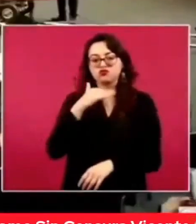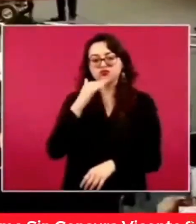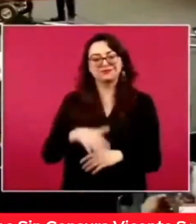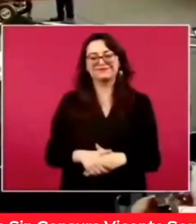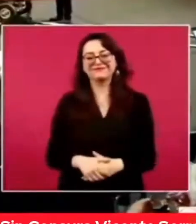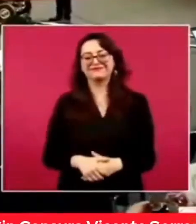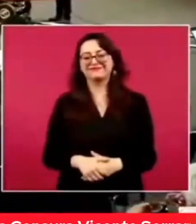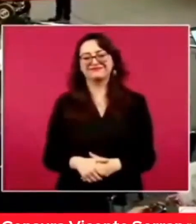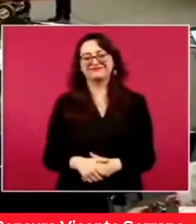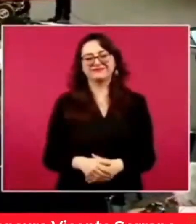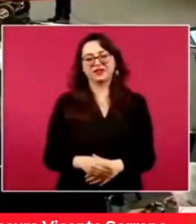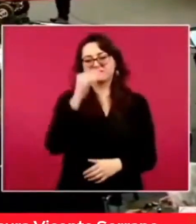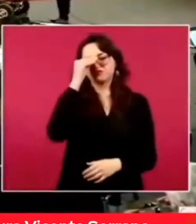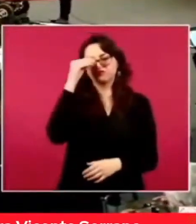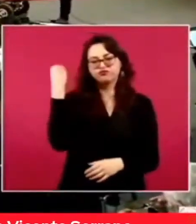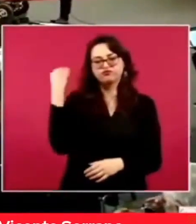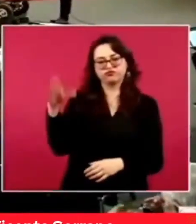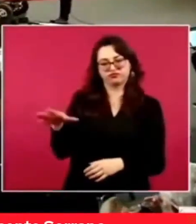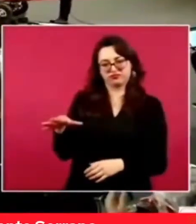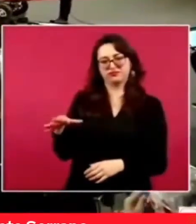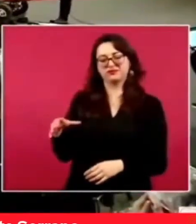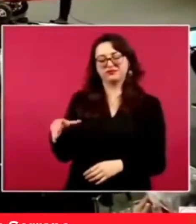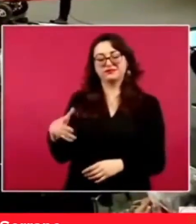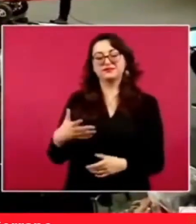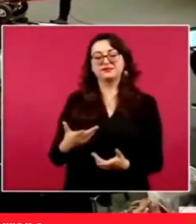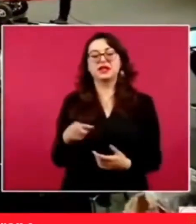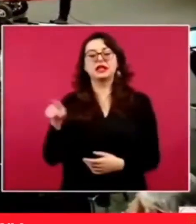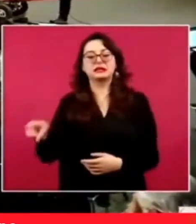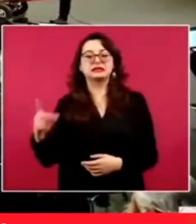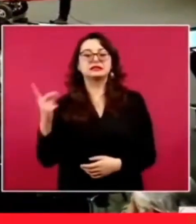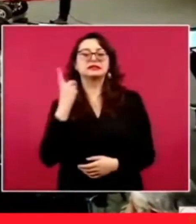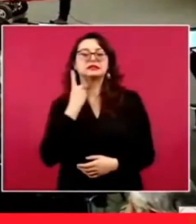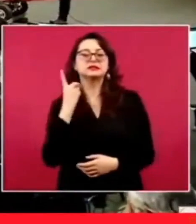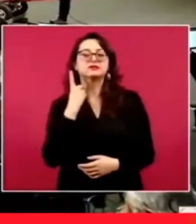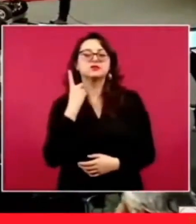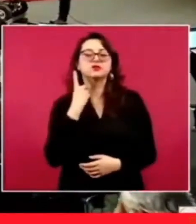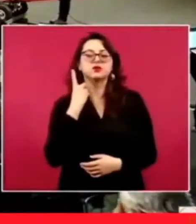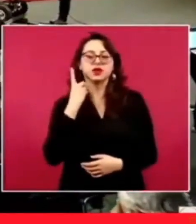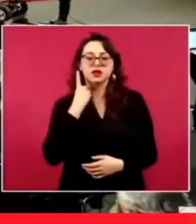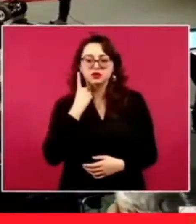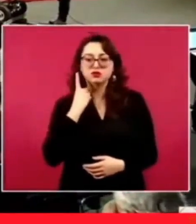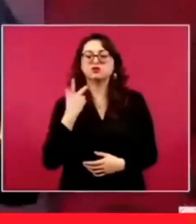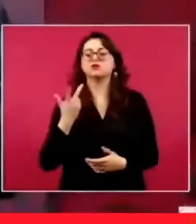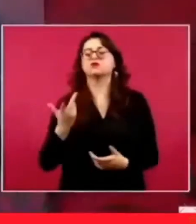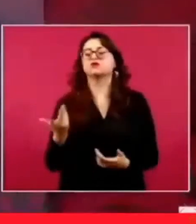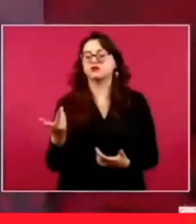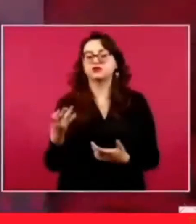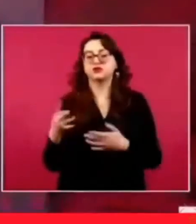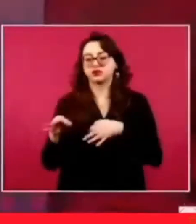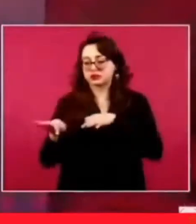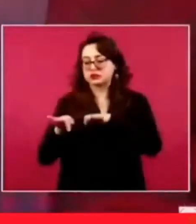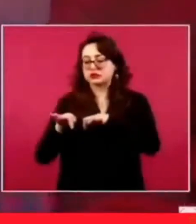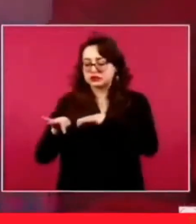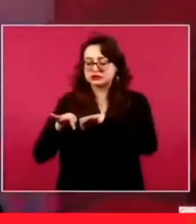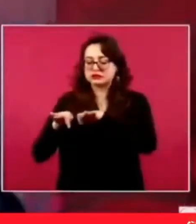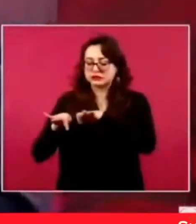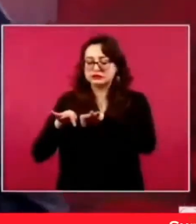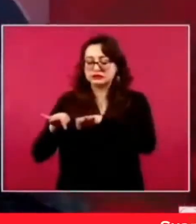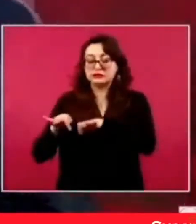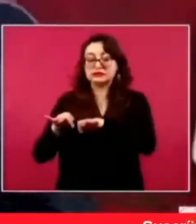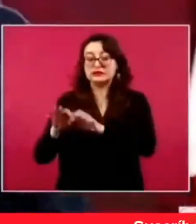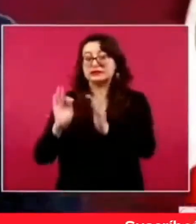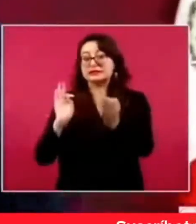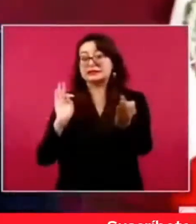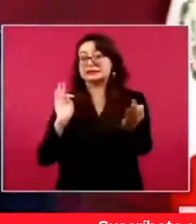delito, era diputado, porque venía la elección